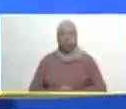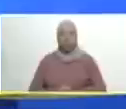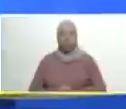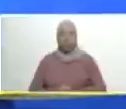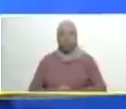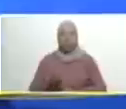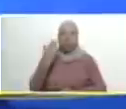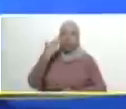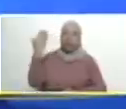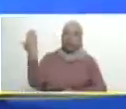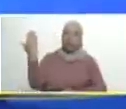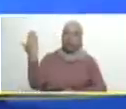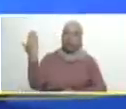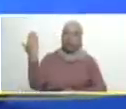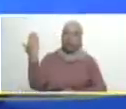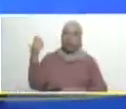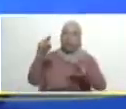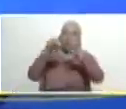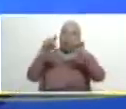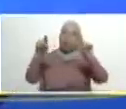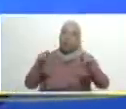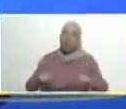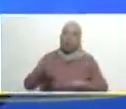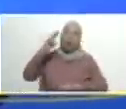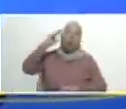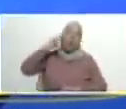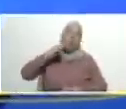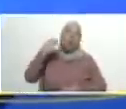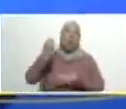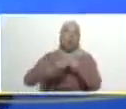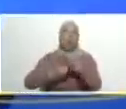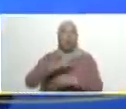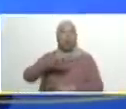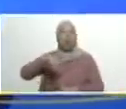Ahí está ese cuadro de Simón Bolívar, fue hecho por